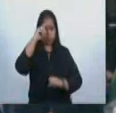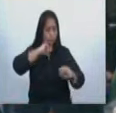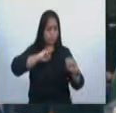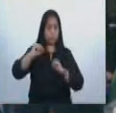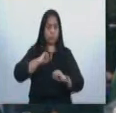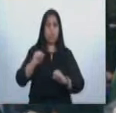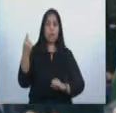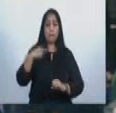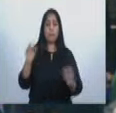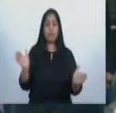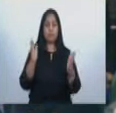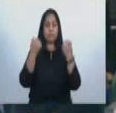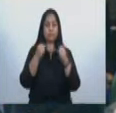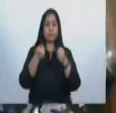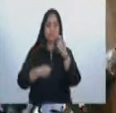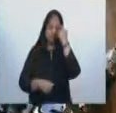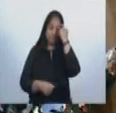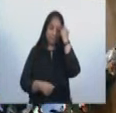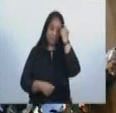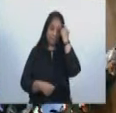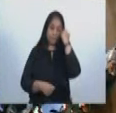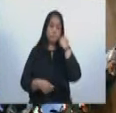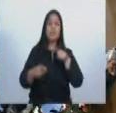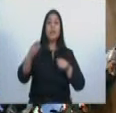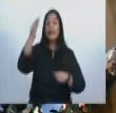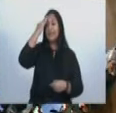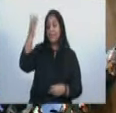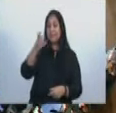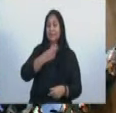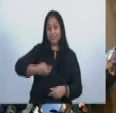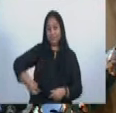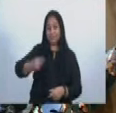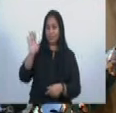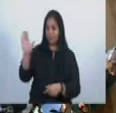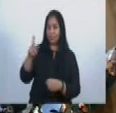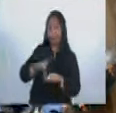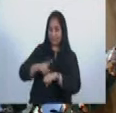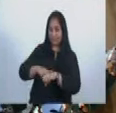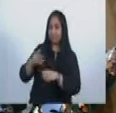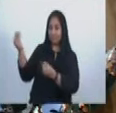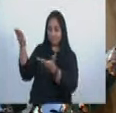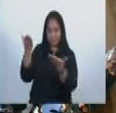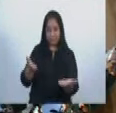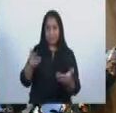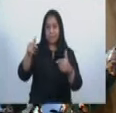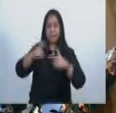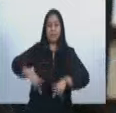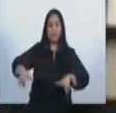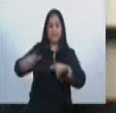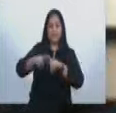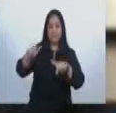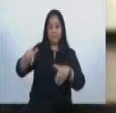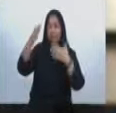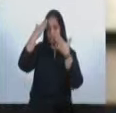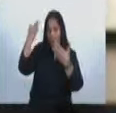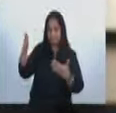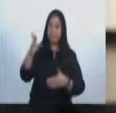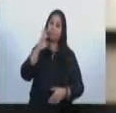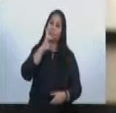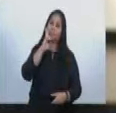eh Gracias presidente nuevamente por su tiempo por su disposición por este espacio gracias al